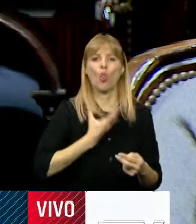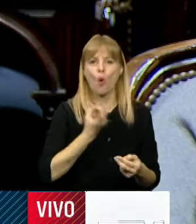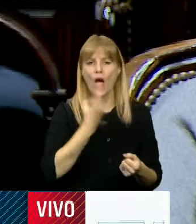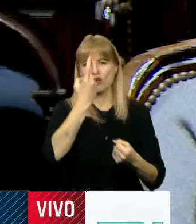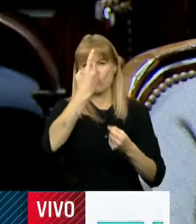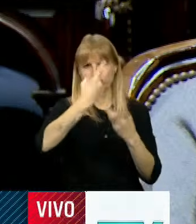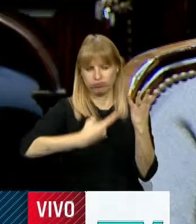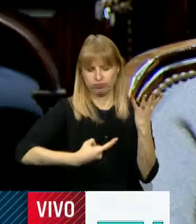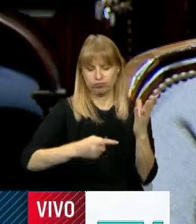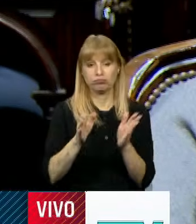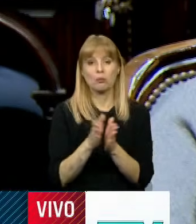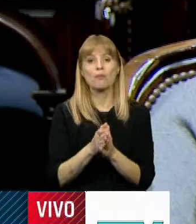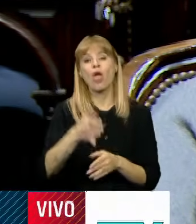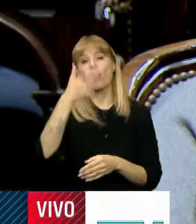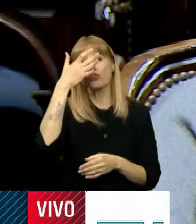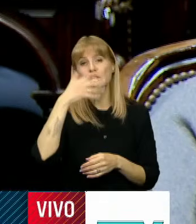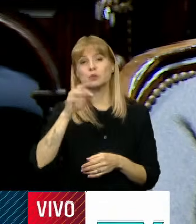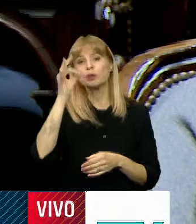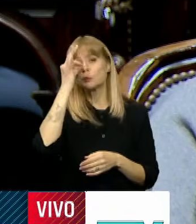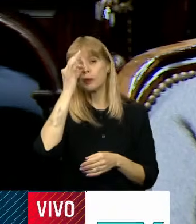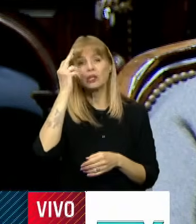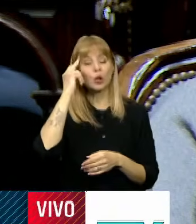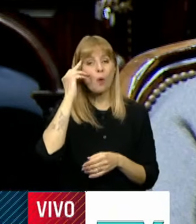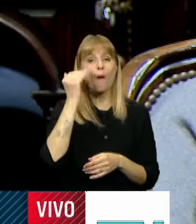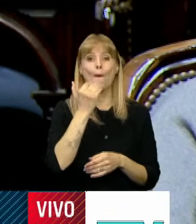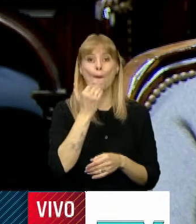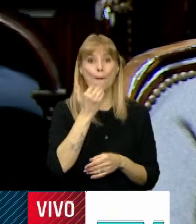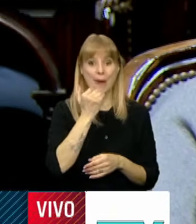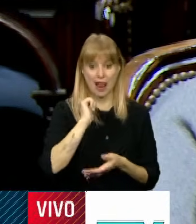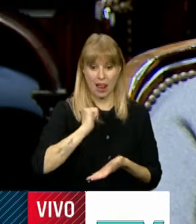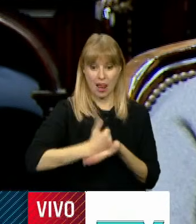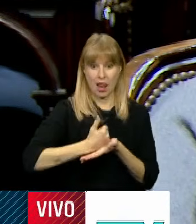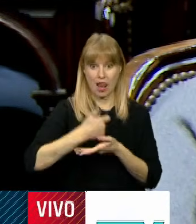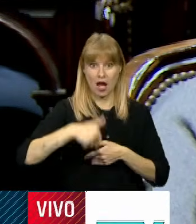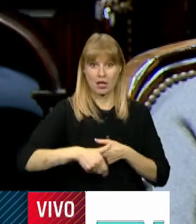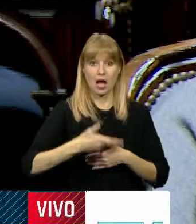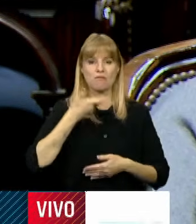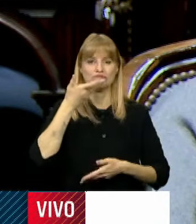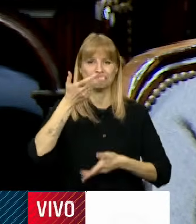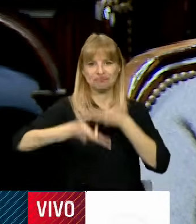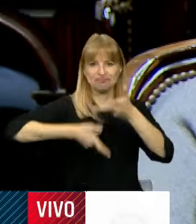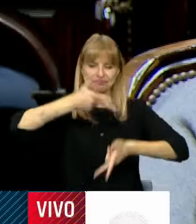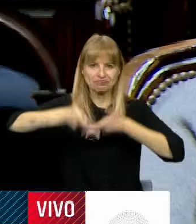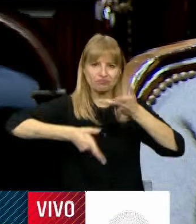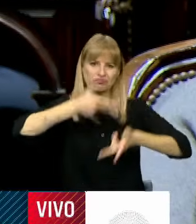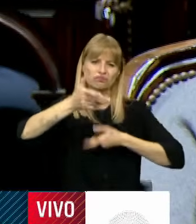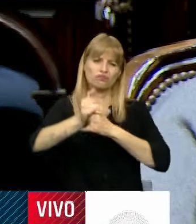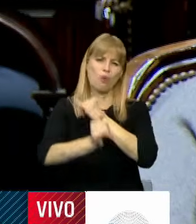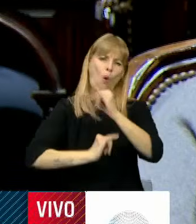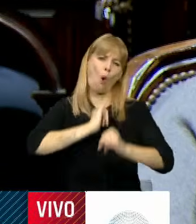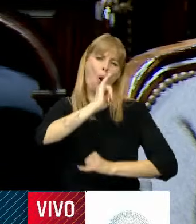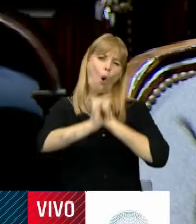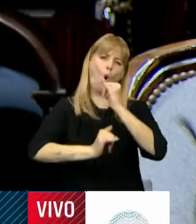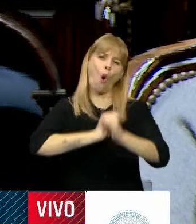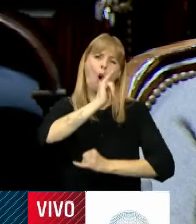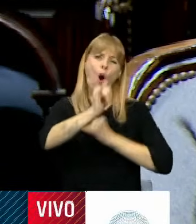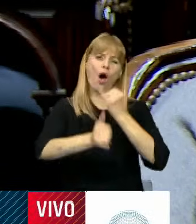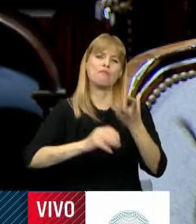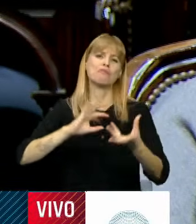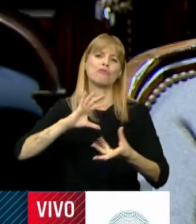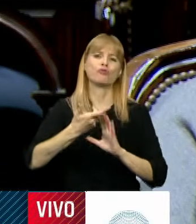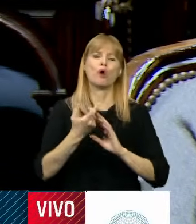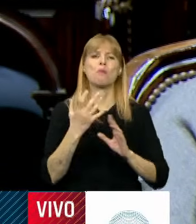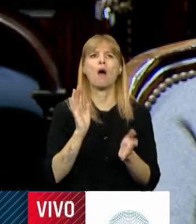29 de abril acá, donde dijo una cantidad de cosas y armó una especie